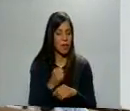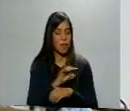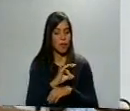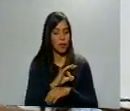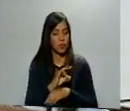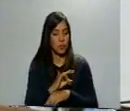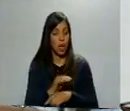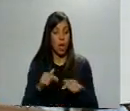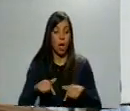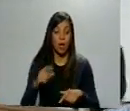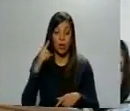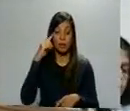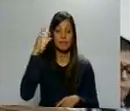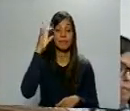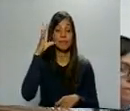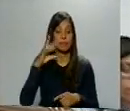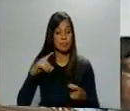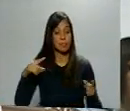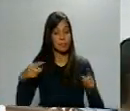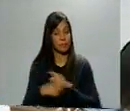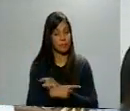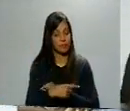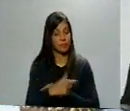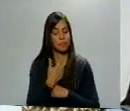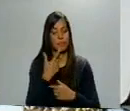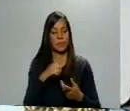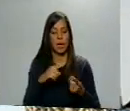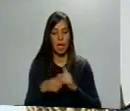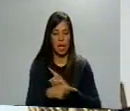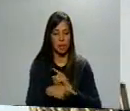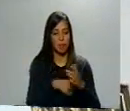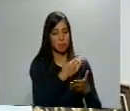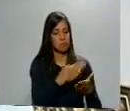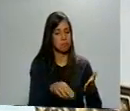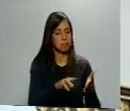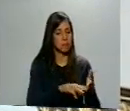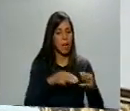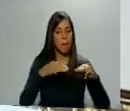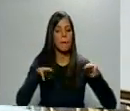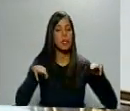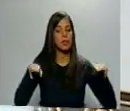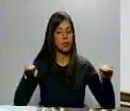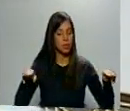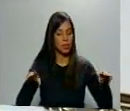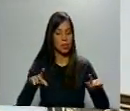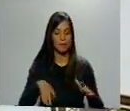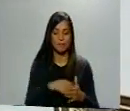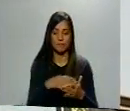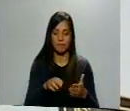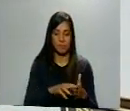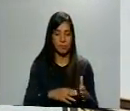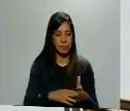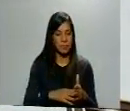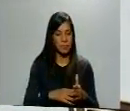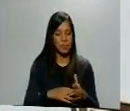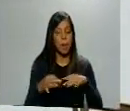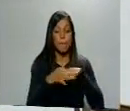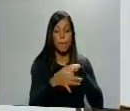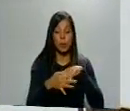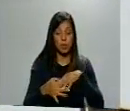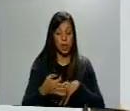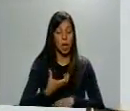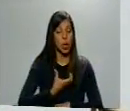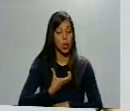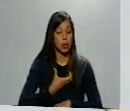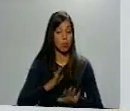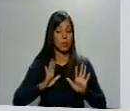Constituyente corrija este entuerto, ¿verdad?, liquidándolo y quedándonos con los gobiernos estrictamente municipales. Hoy no